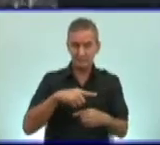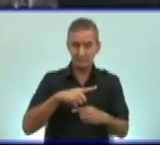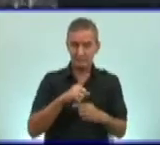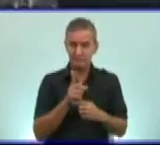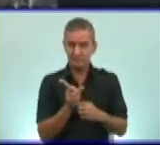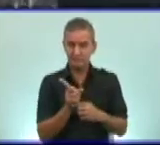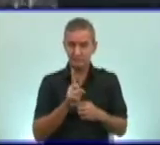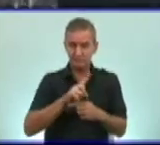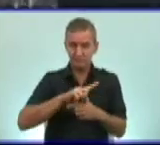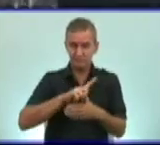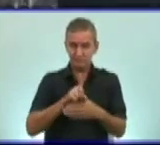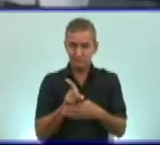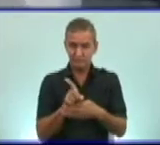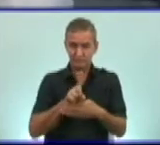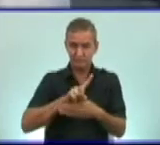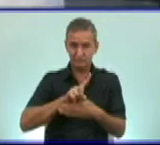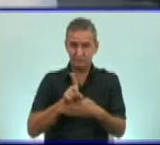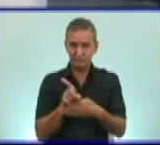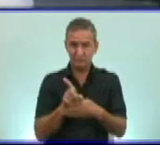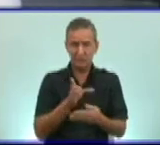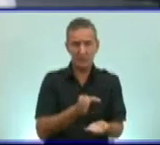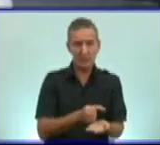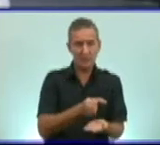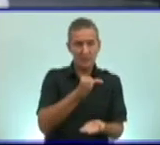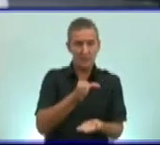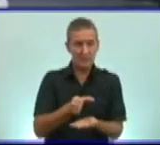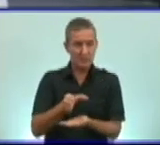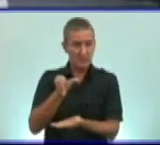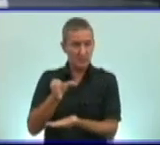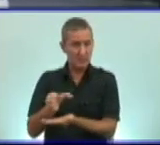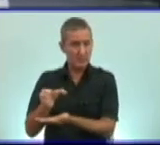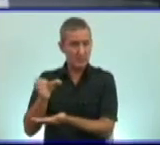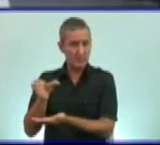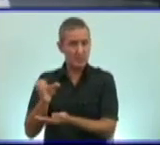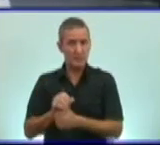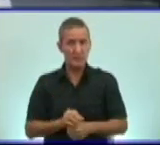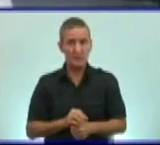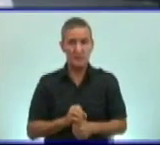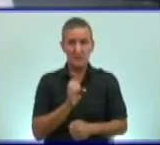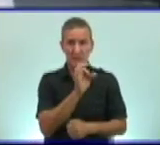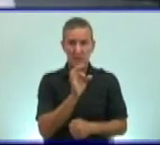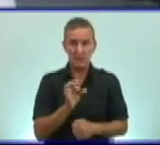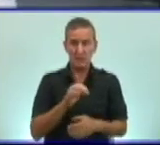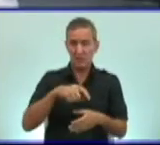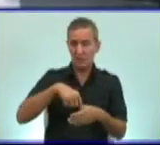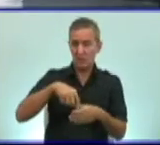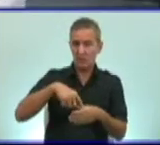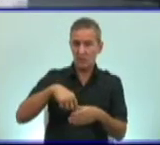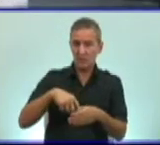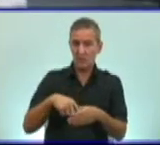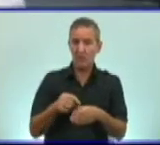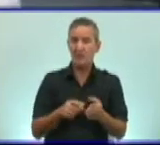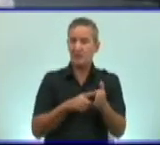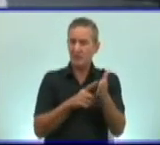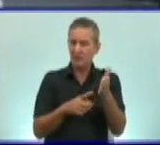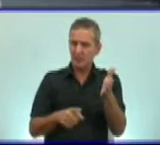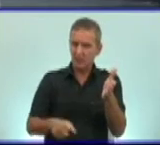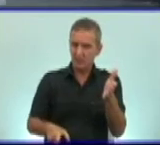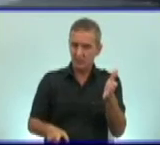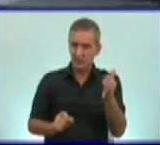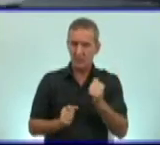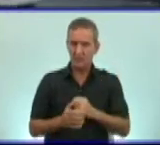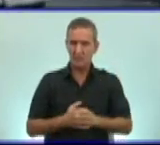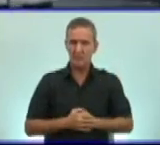varios beakers de 50 mililitros. Como ustedes saben, los electrolitos en disolución son conductores de la corriente eléctrica.